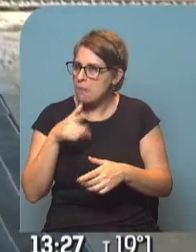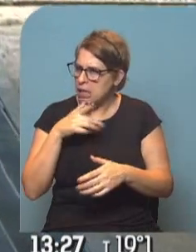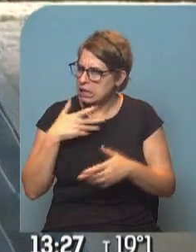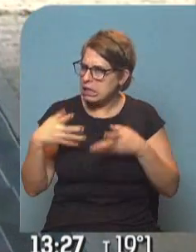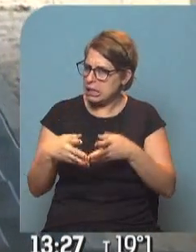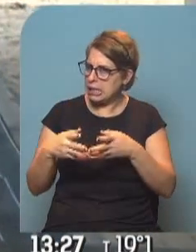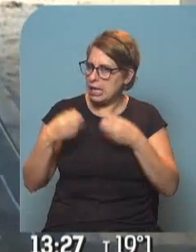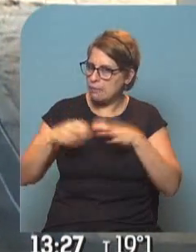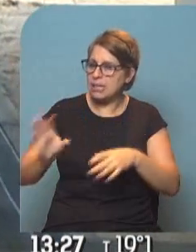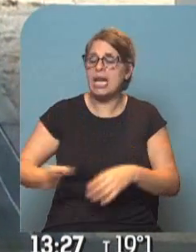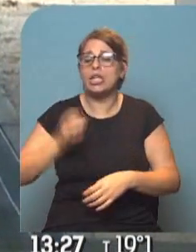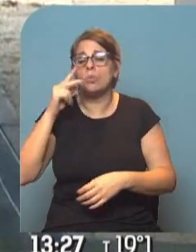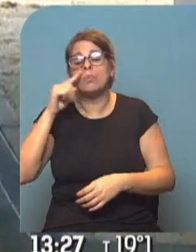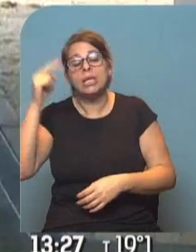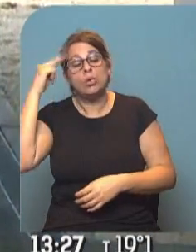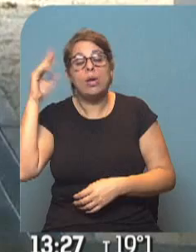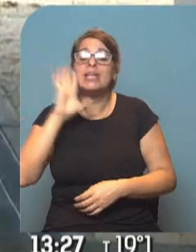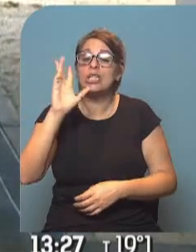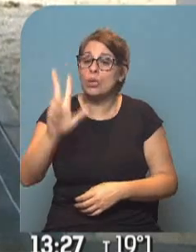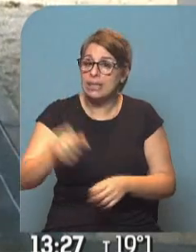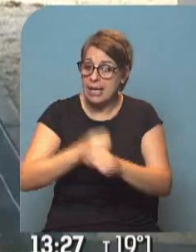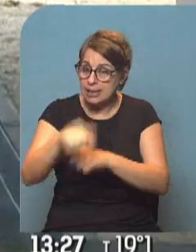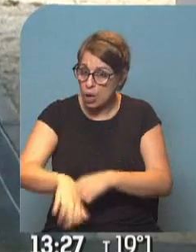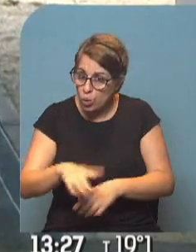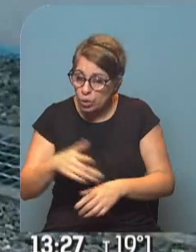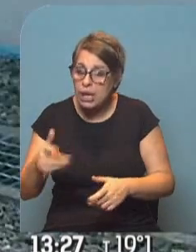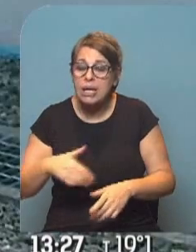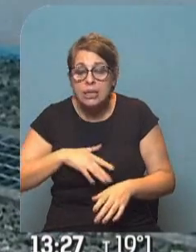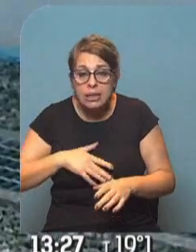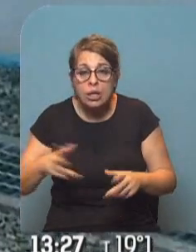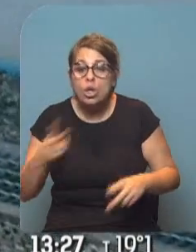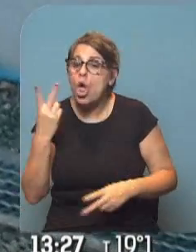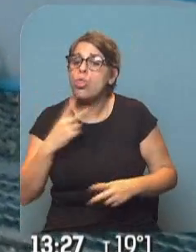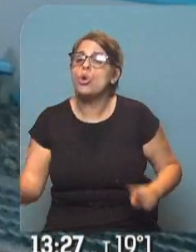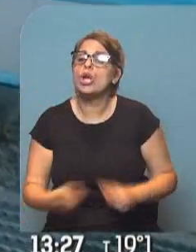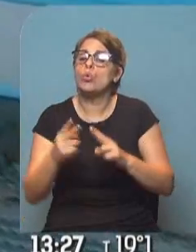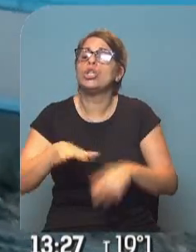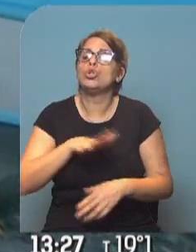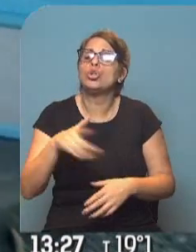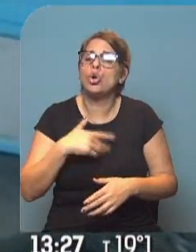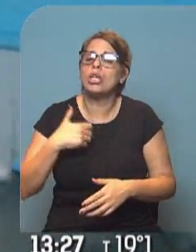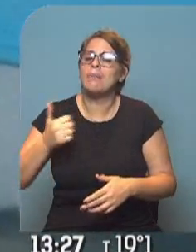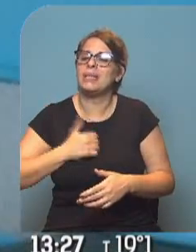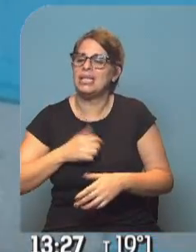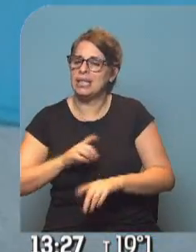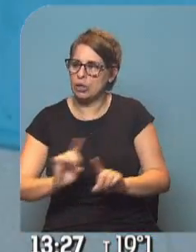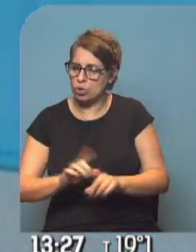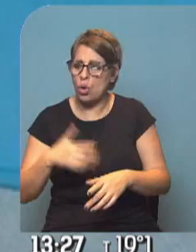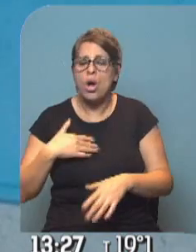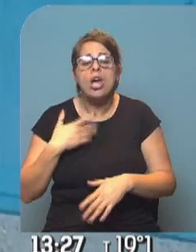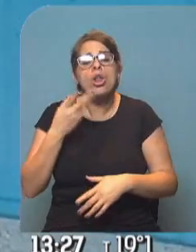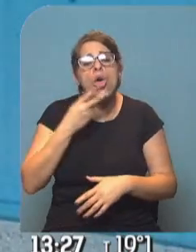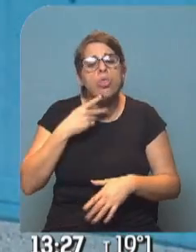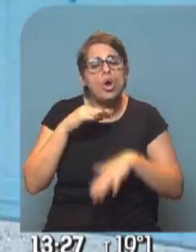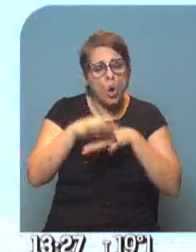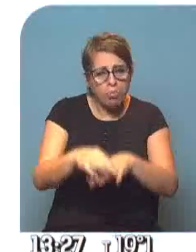desde 1953, se encontraron en la zona desmilitarizada entre ambos países, asumiendo una serie de compromisos